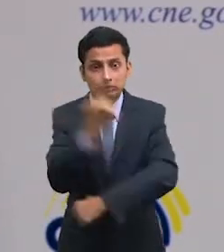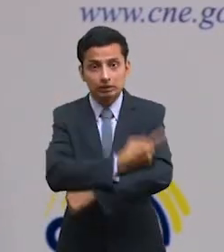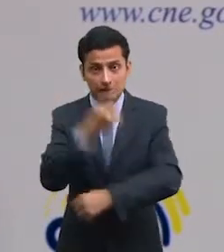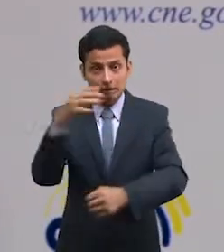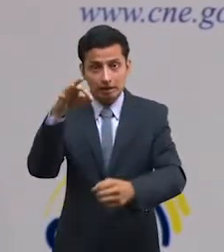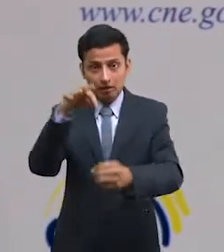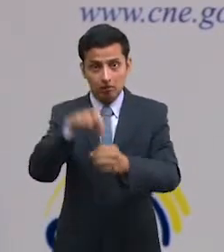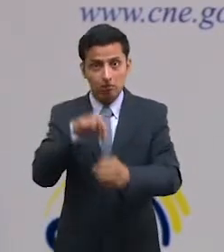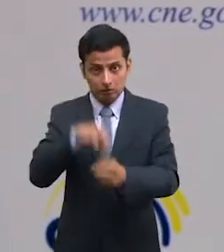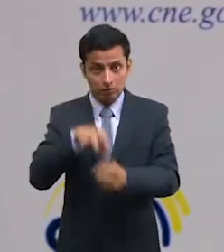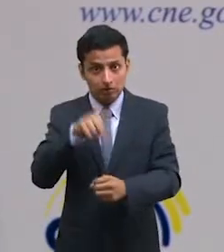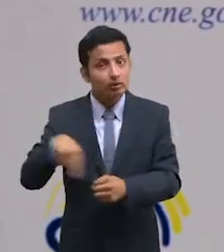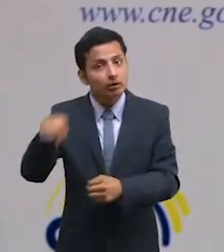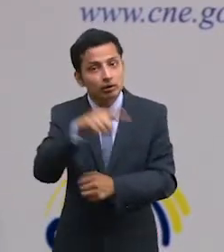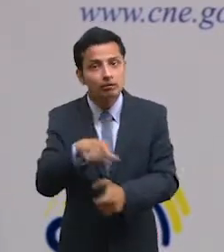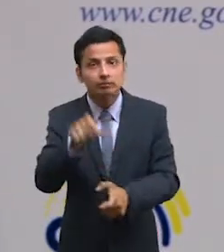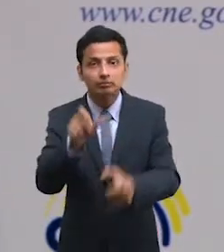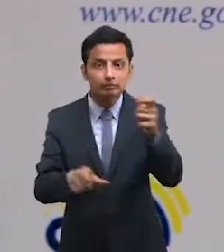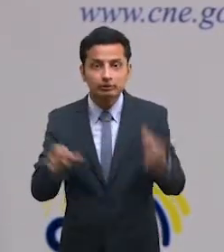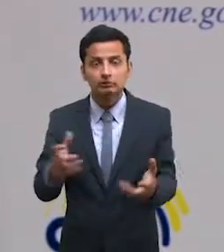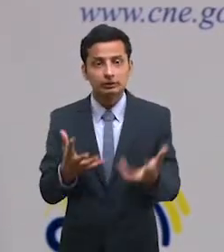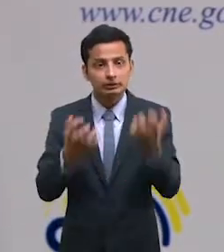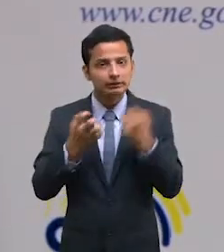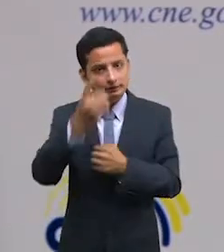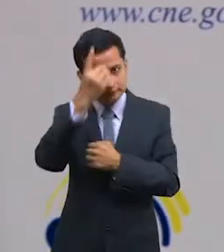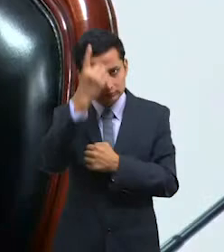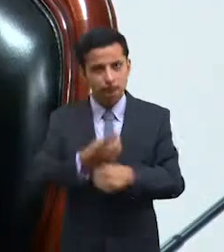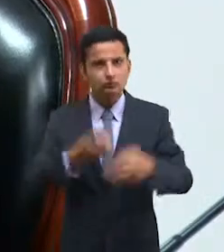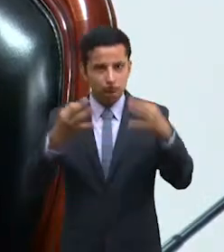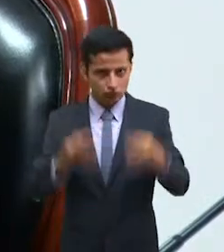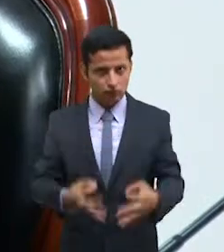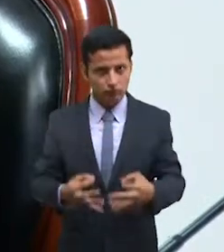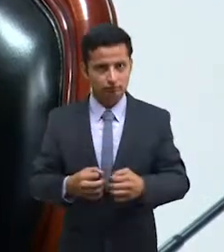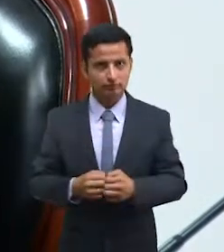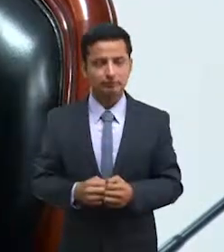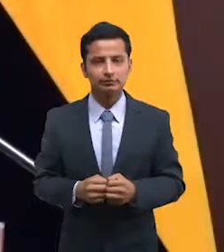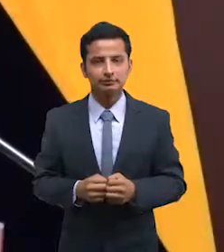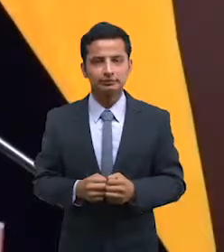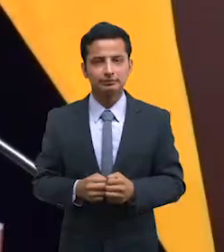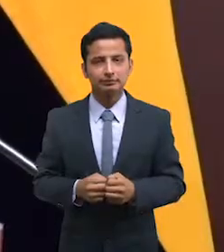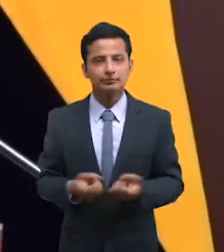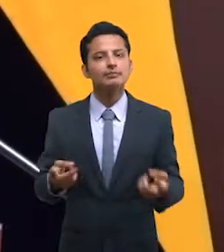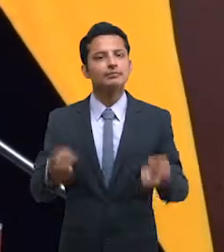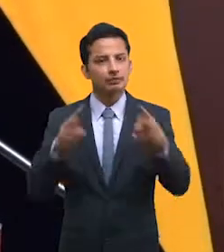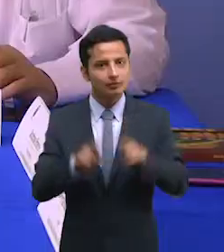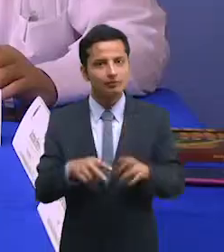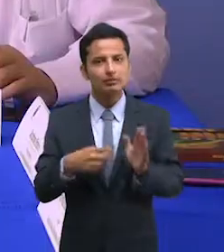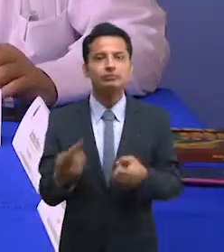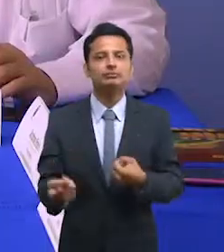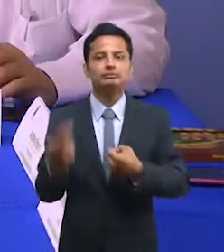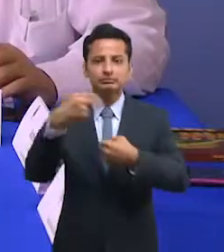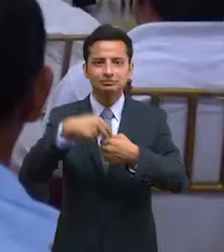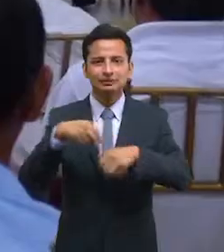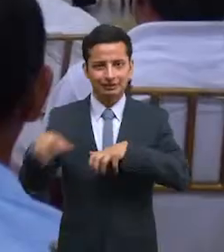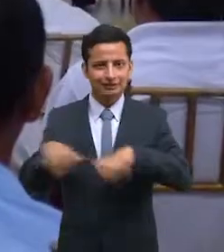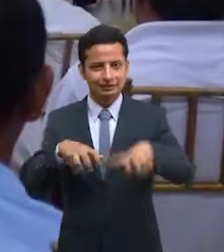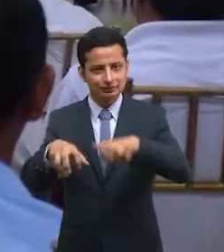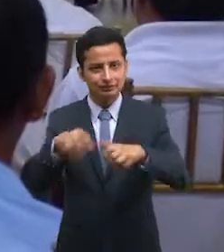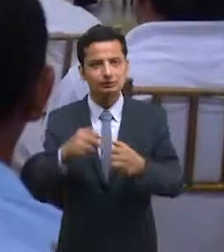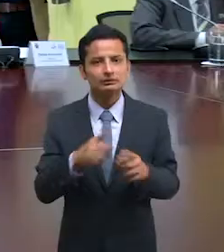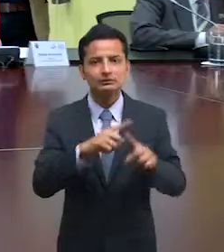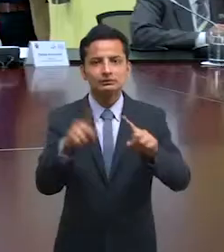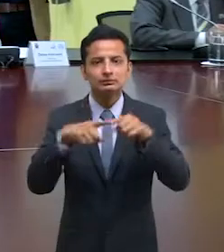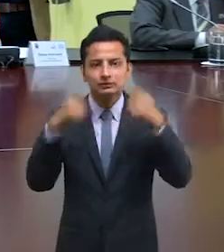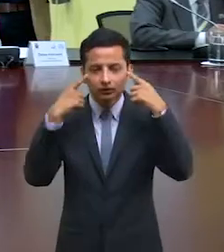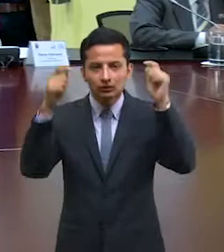de las elecciones es lo que el pueblo ecuatoriano decidió. Así también dio a conocer su participación en